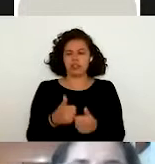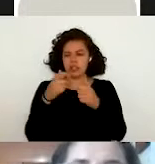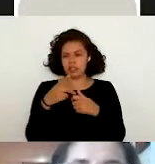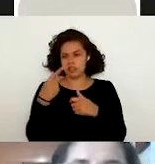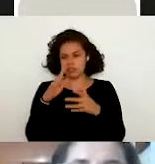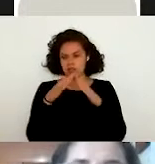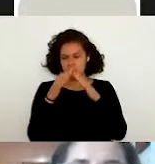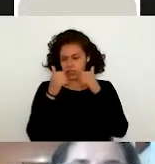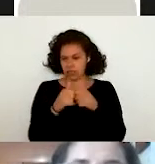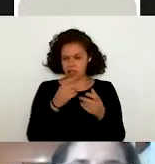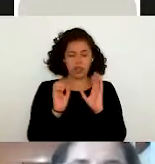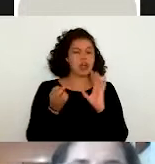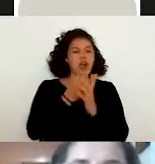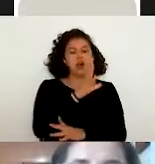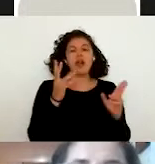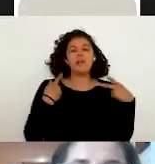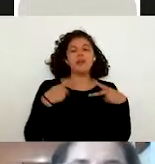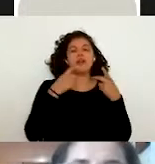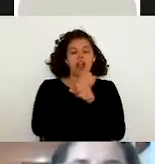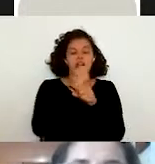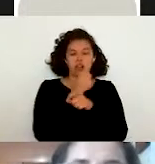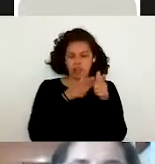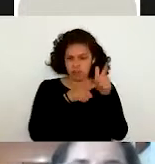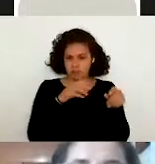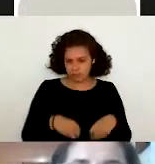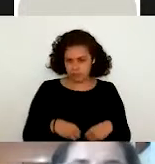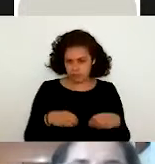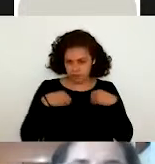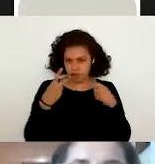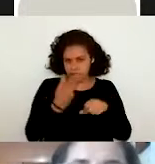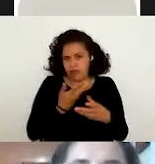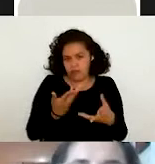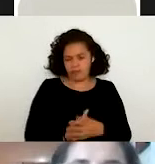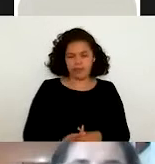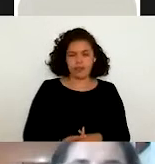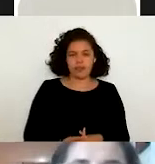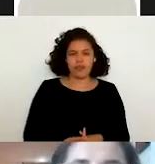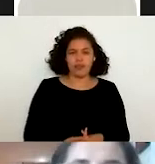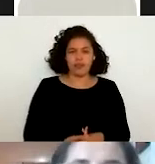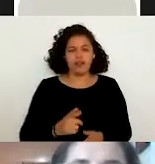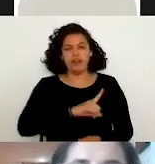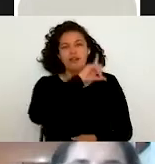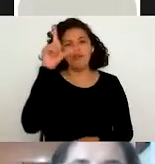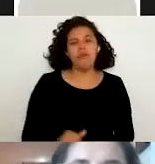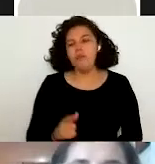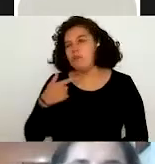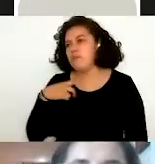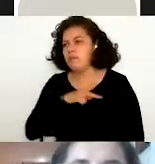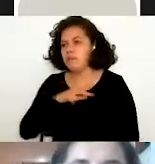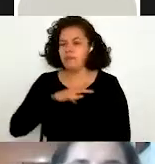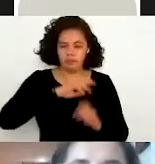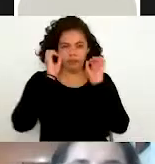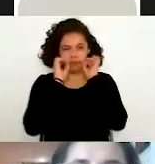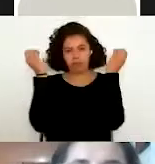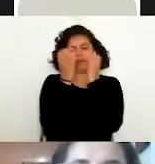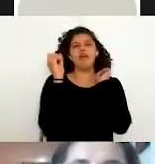si sigue viviendo con el violentador, ¿qué es lo que está pasando? Y entonces después, con base en los elementos de mi organización o mi